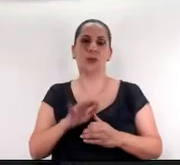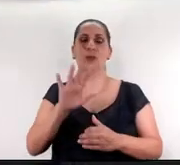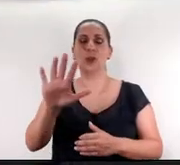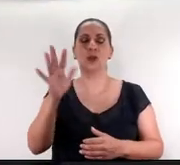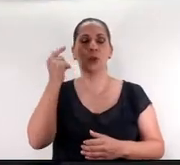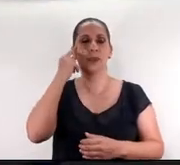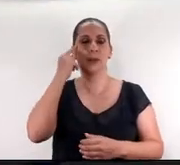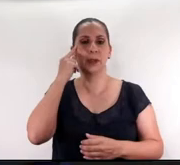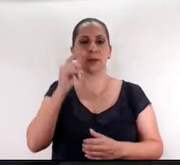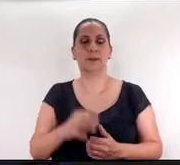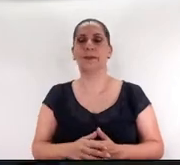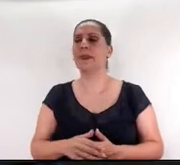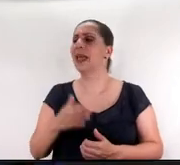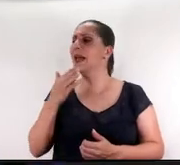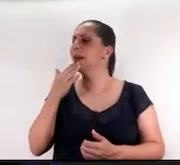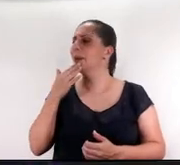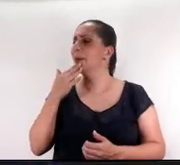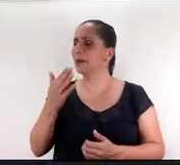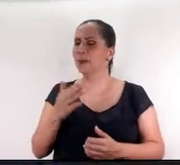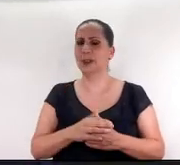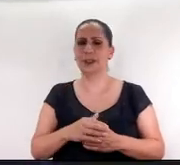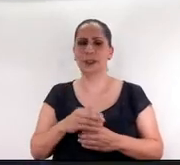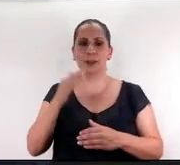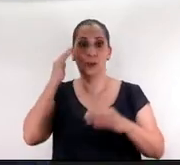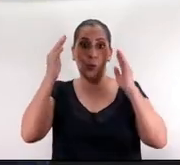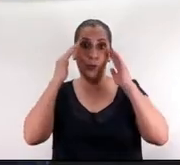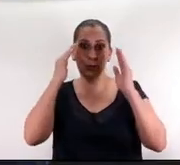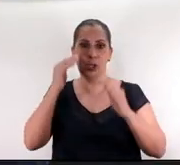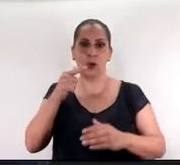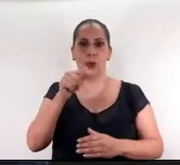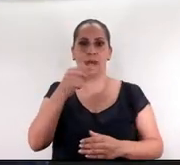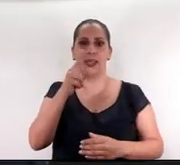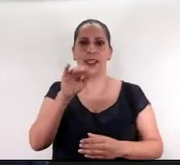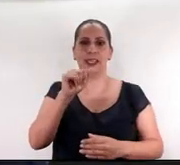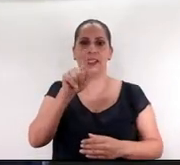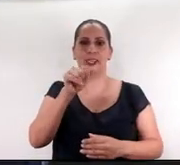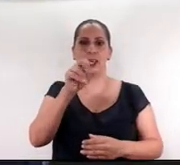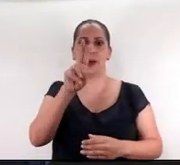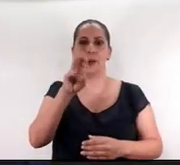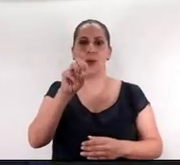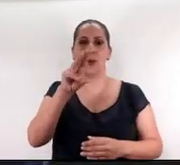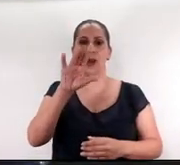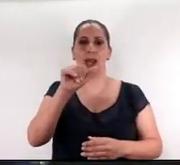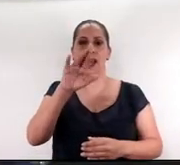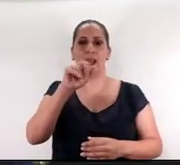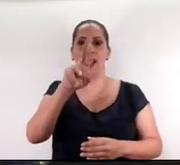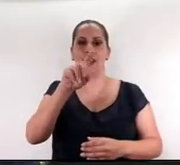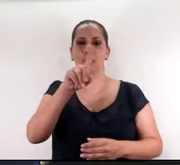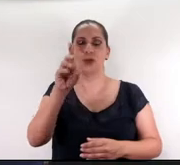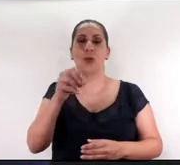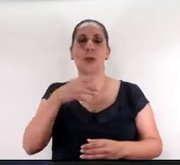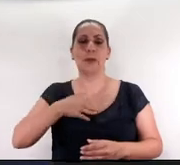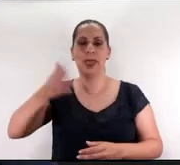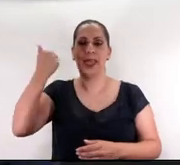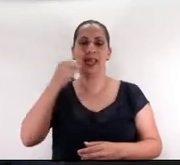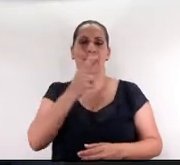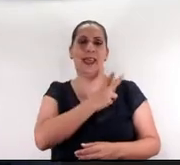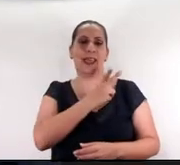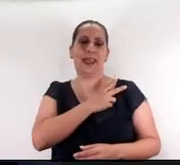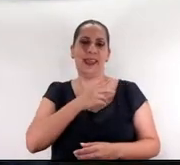y de su pensamiento. Sí, muchas gracias y un saludo ahí a don Guillermo Carazo, quien tuve el honor de que fuera mi jefe de campaña, la